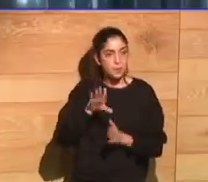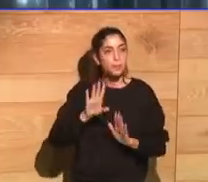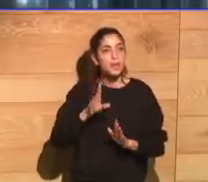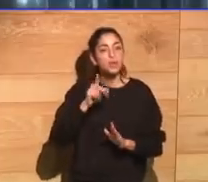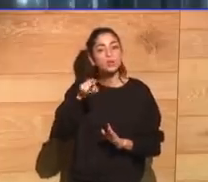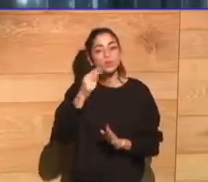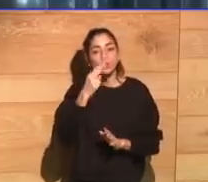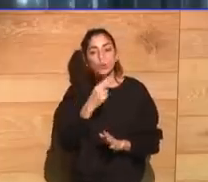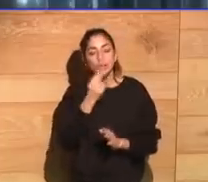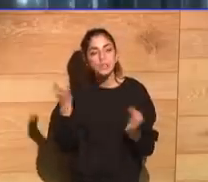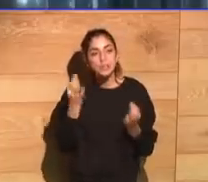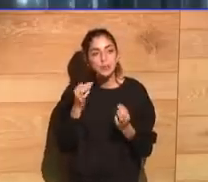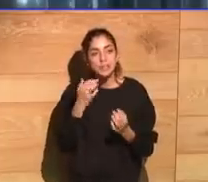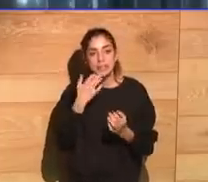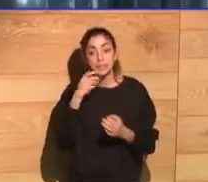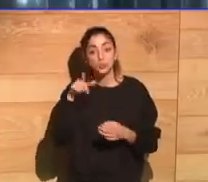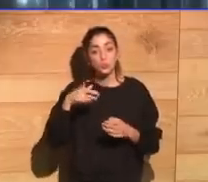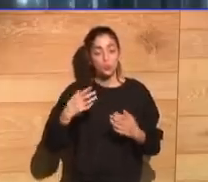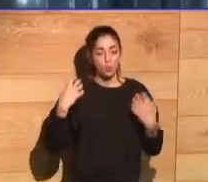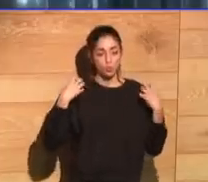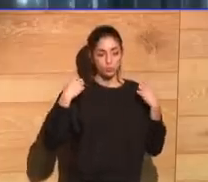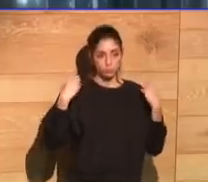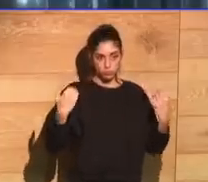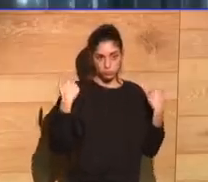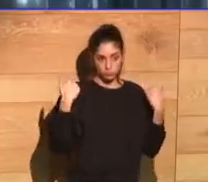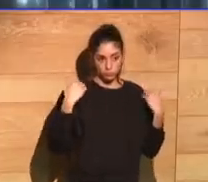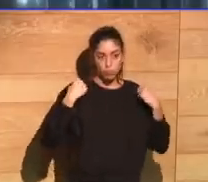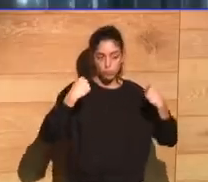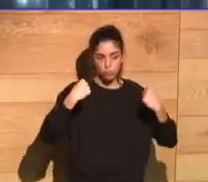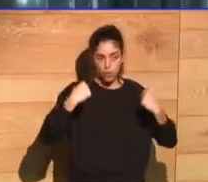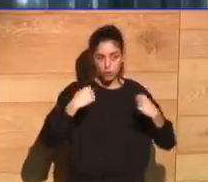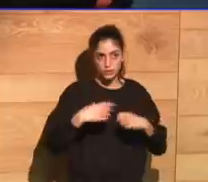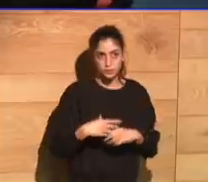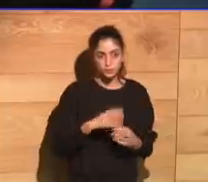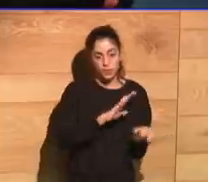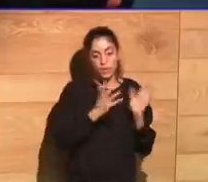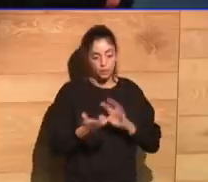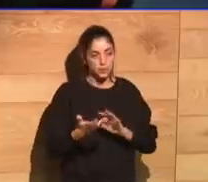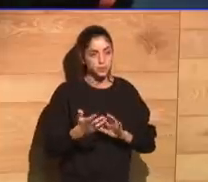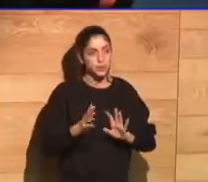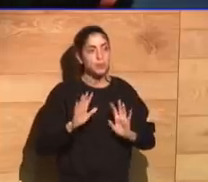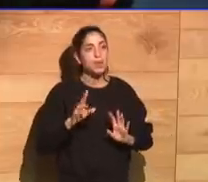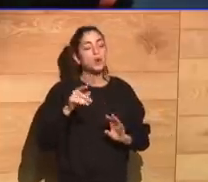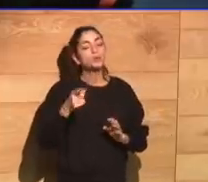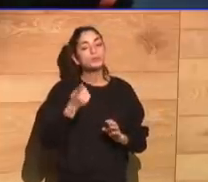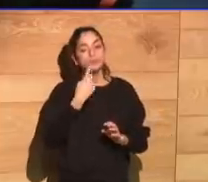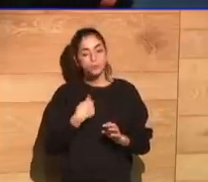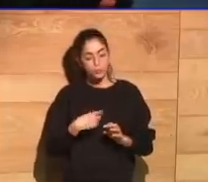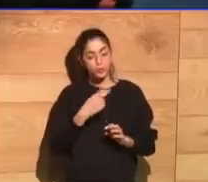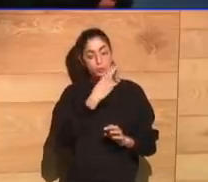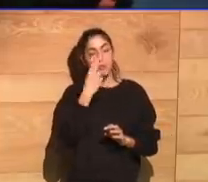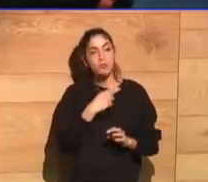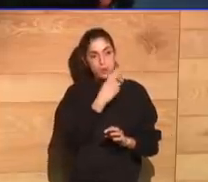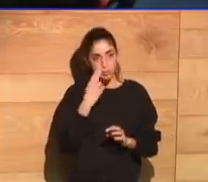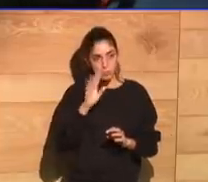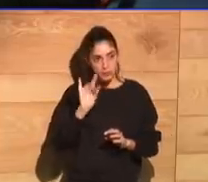solo si me prometes que te vas a poner supercachas. Entonces dijo, te lo prometo, me voy a poner supercachas. Aunque luego no te pongas, pero me lo prometes y me voy. Llamaron a Darth Vader.